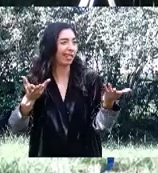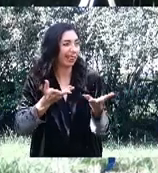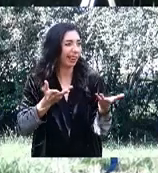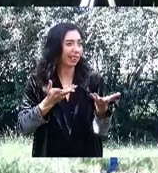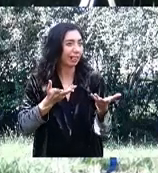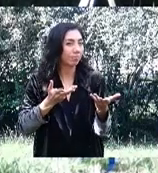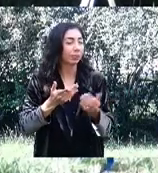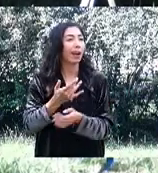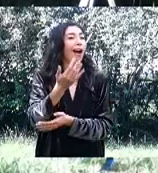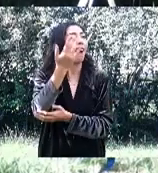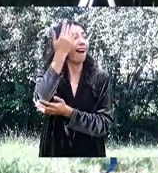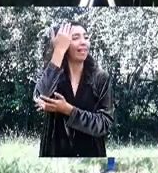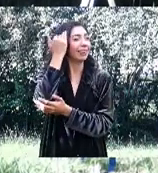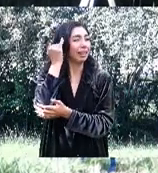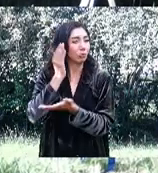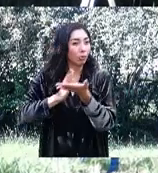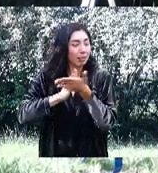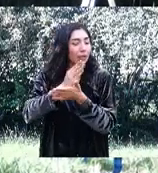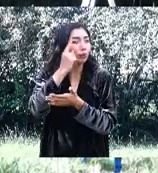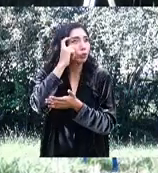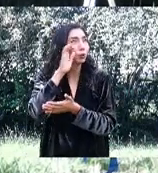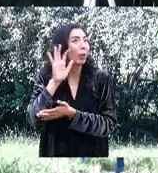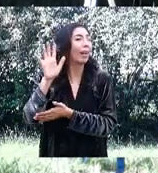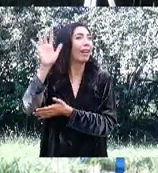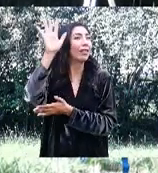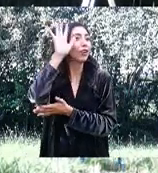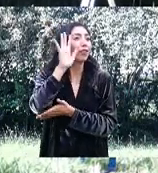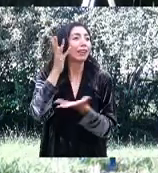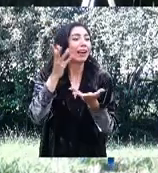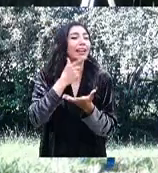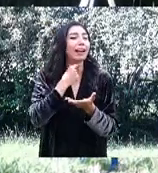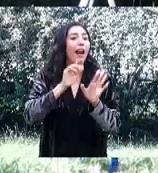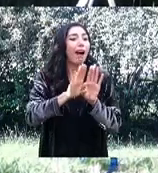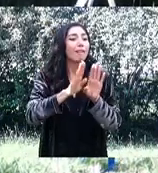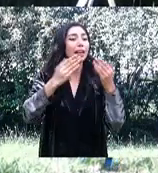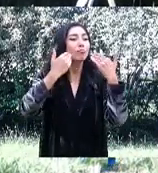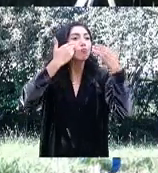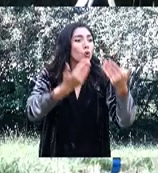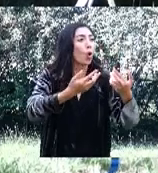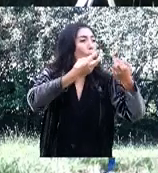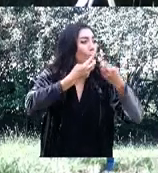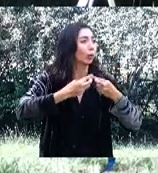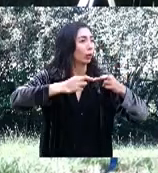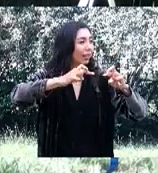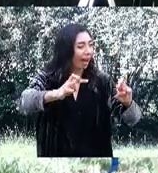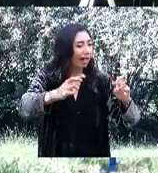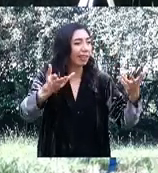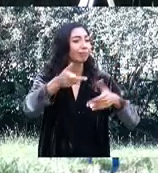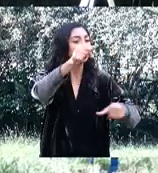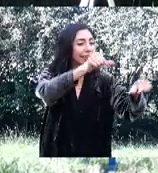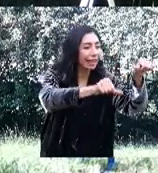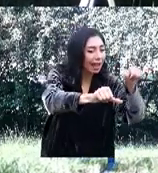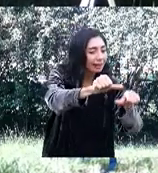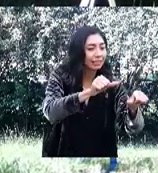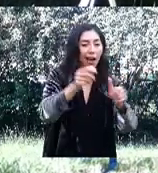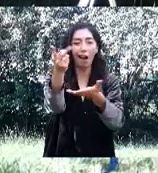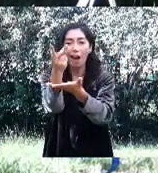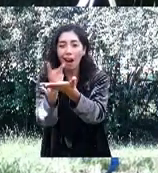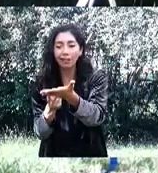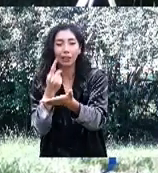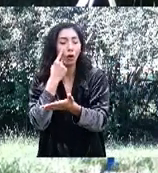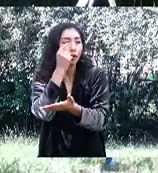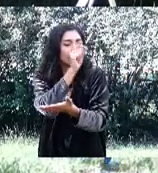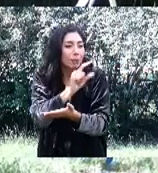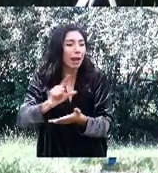estableció al principio de este espacio que era abrir oportunidades para que la ciencia el conocimiento el parte de la cultura